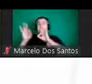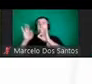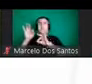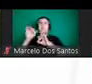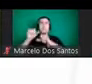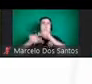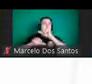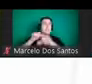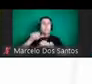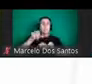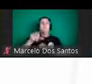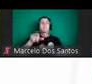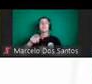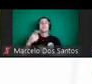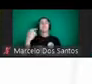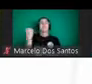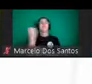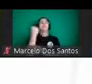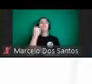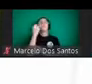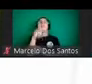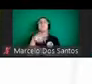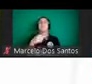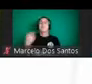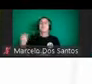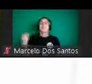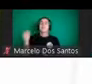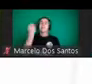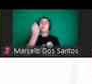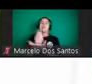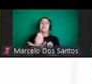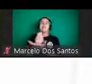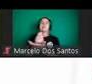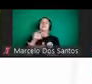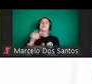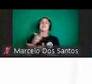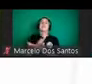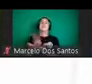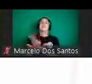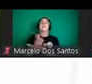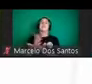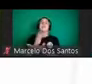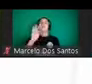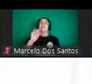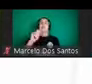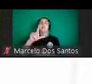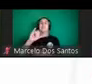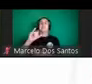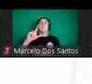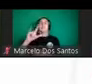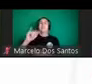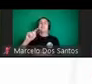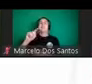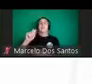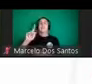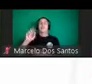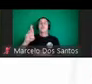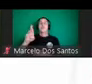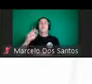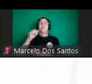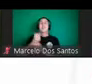también que mencionaba la señora María José hace rato cuando comentaba la capacitación de los